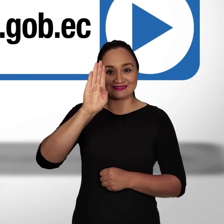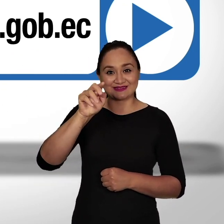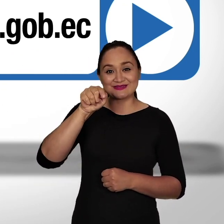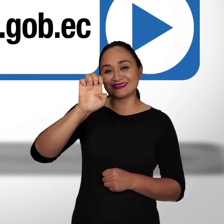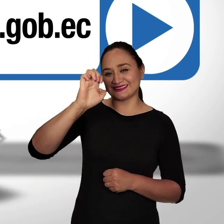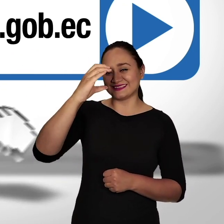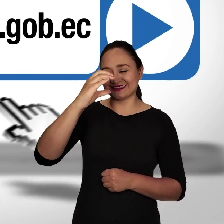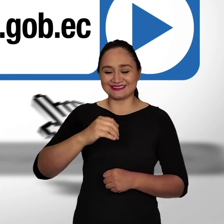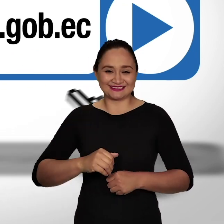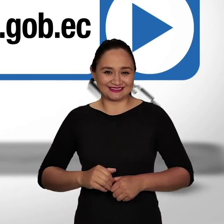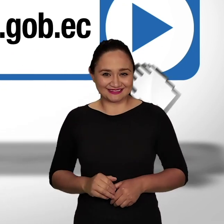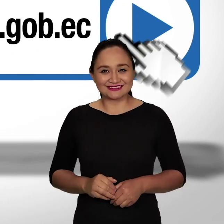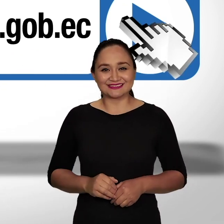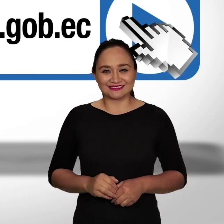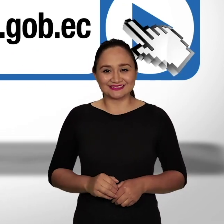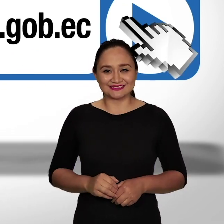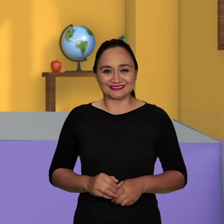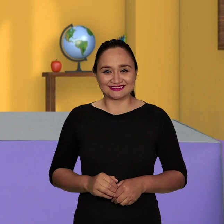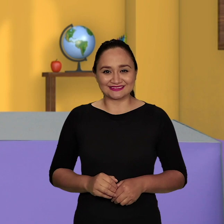gestionescolar@educacion.gov.es.